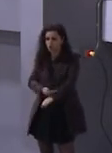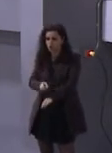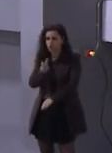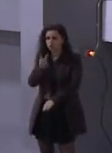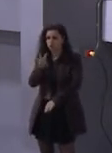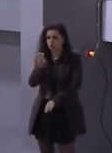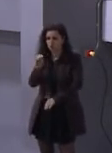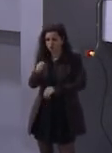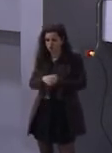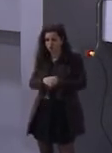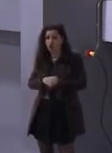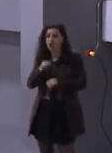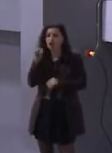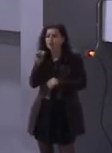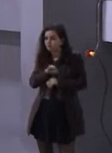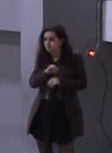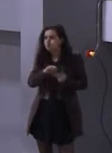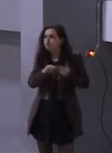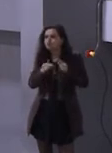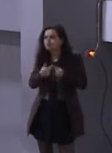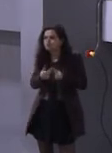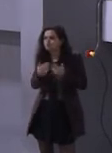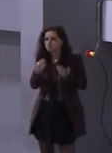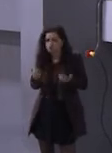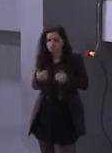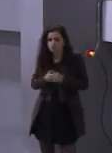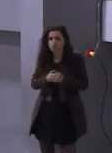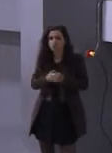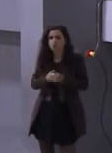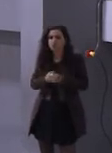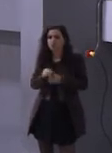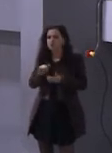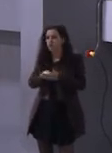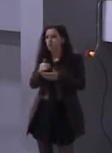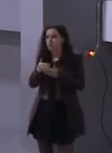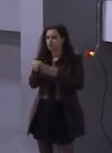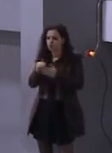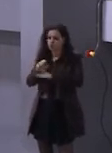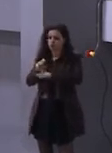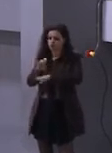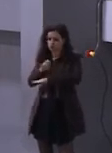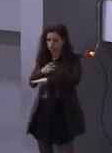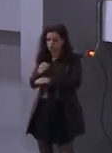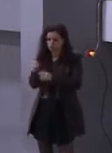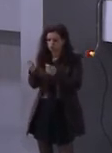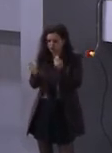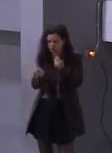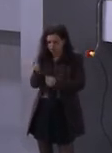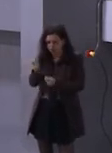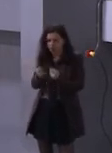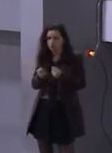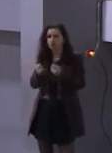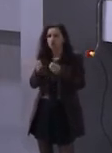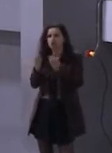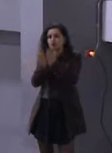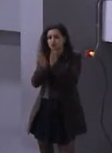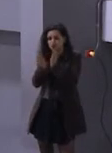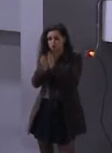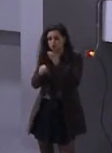millones. ¿Sí? Esto tiene que ver con adquisición de software financiero, comisiones de estudio y obras básicas de